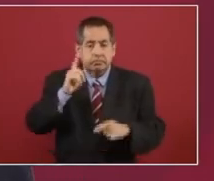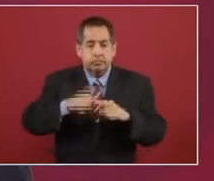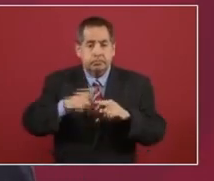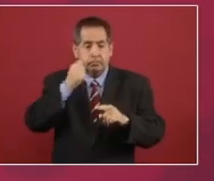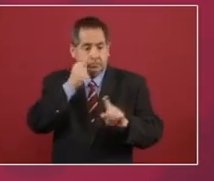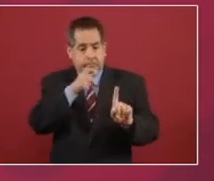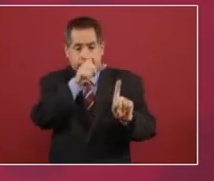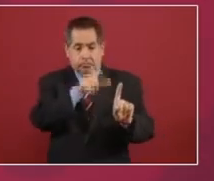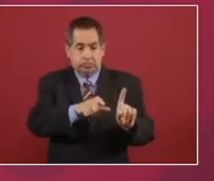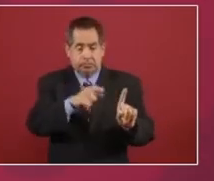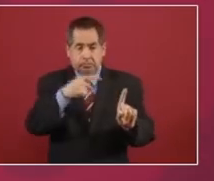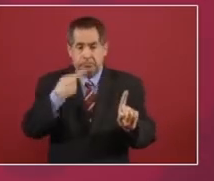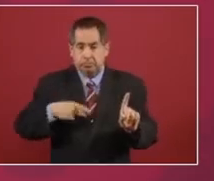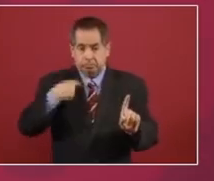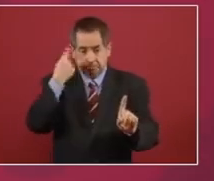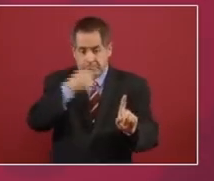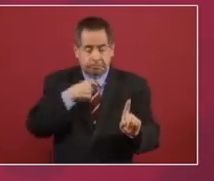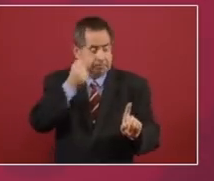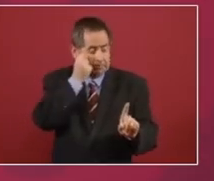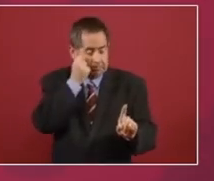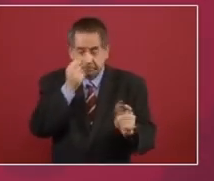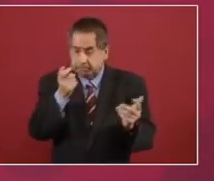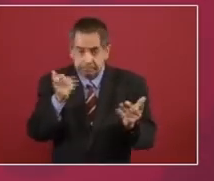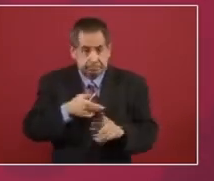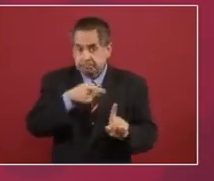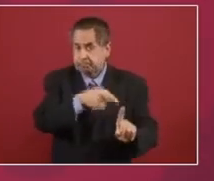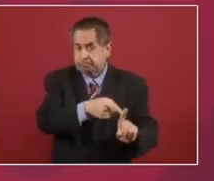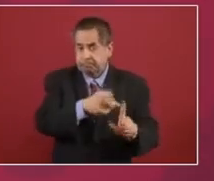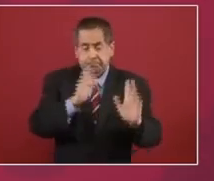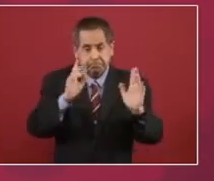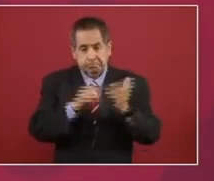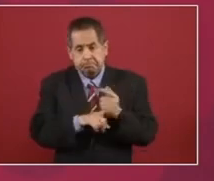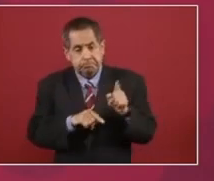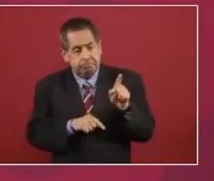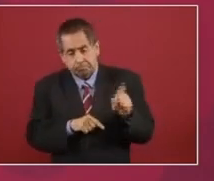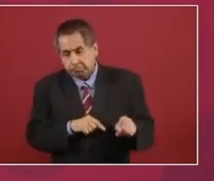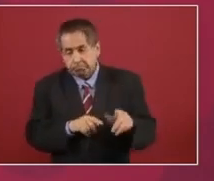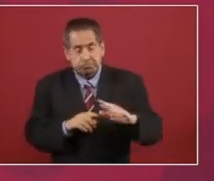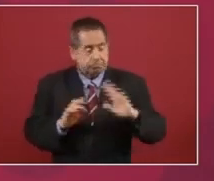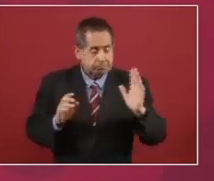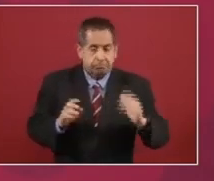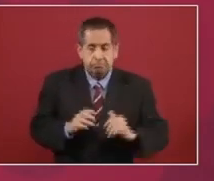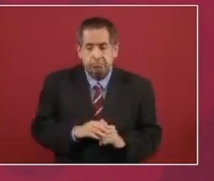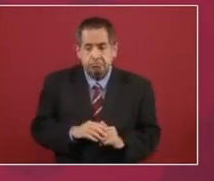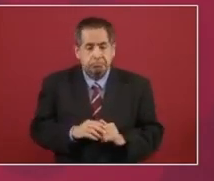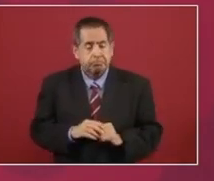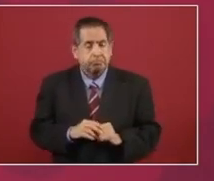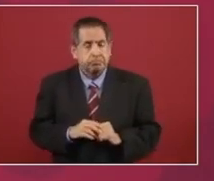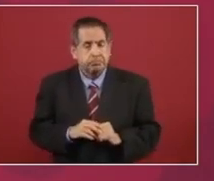Trátese de quien se trate, sea de